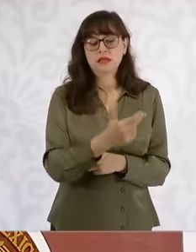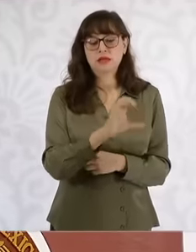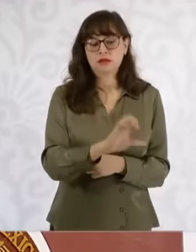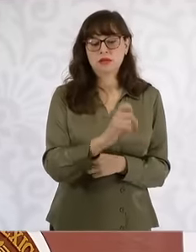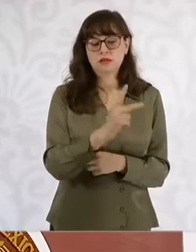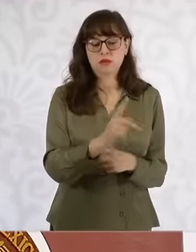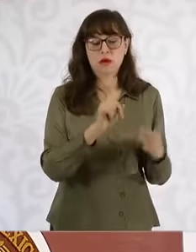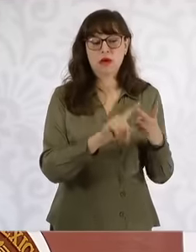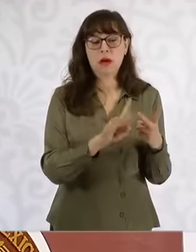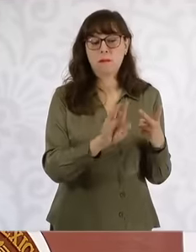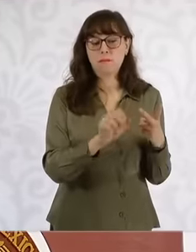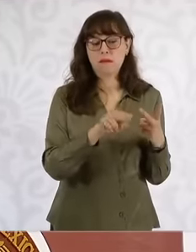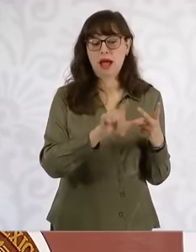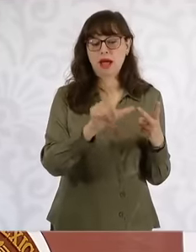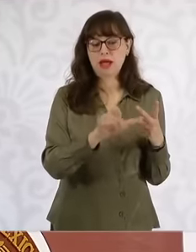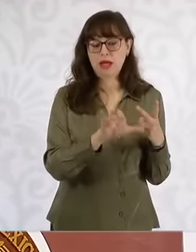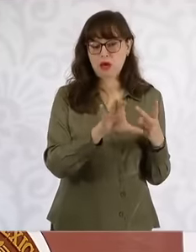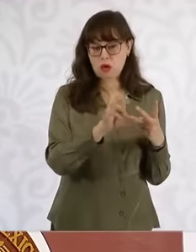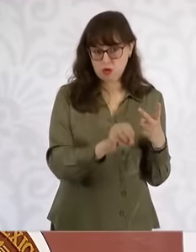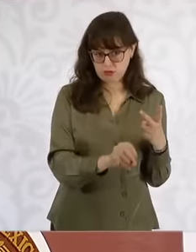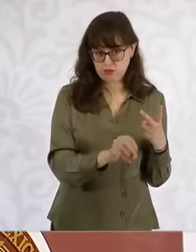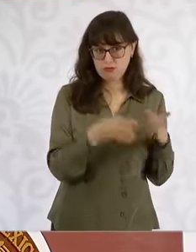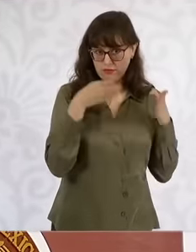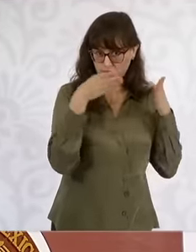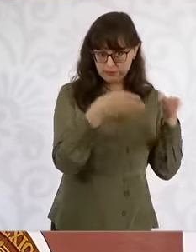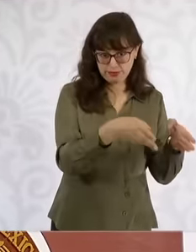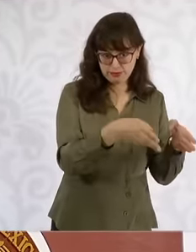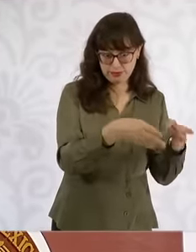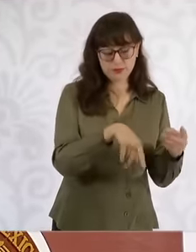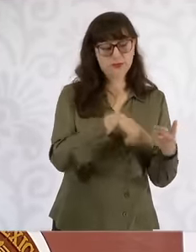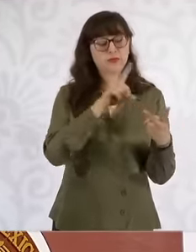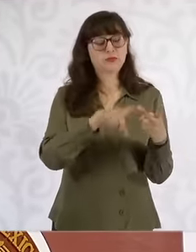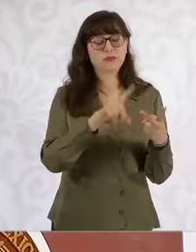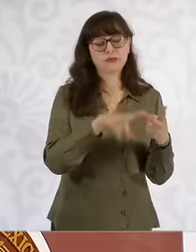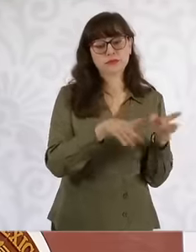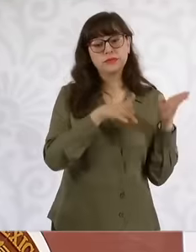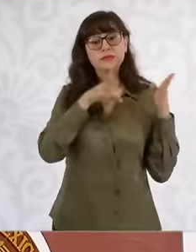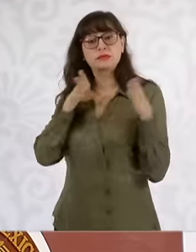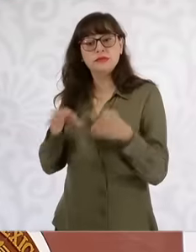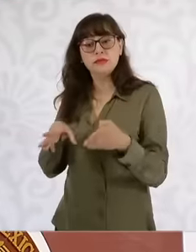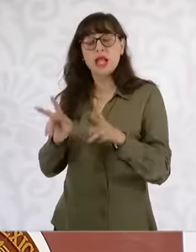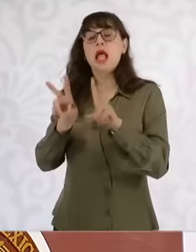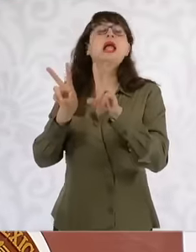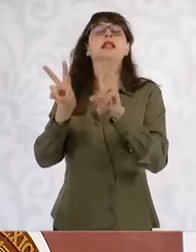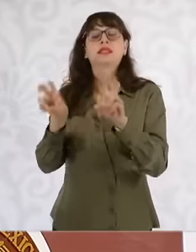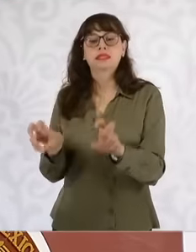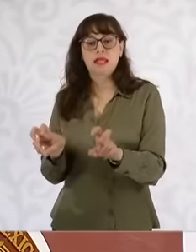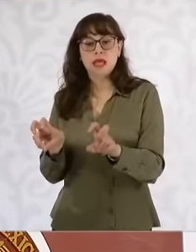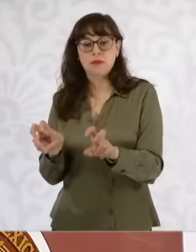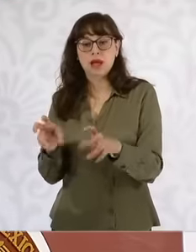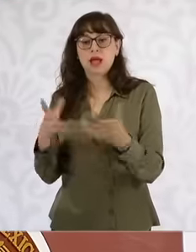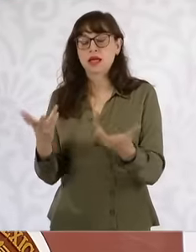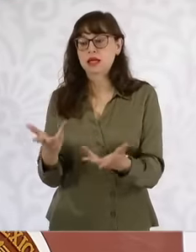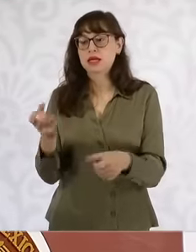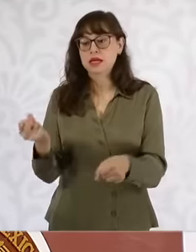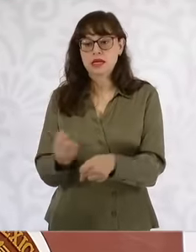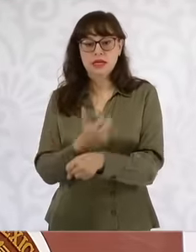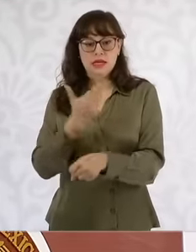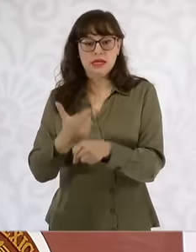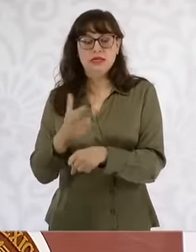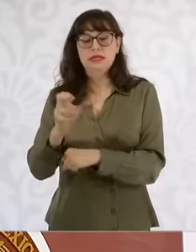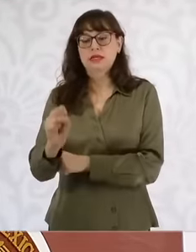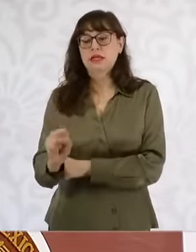el Banco de México. Y el otro canal es el que corresponde más a la Secretaría de